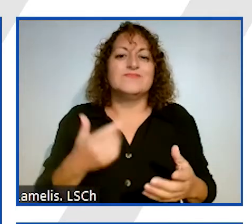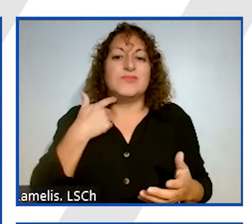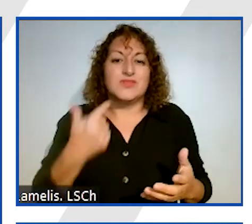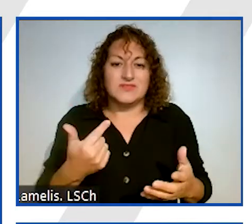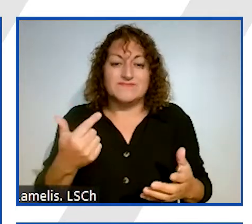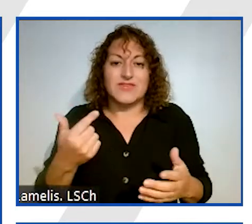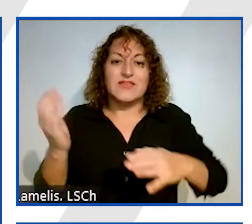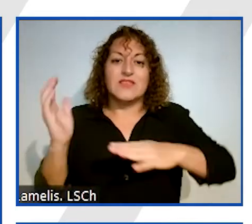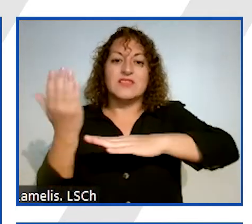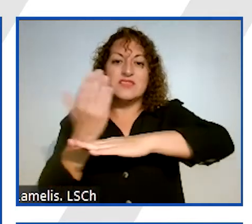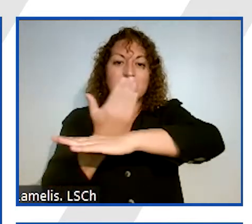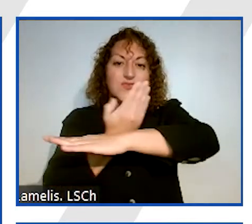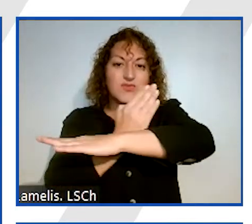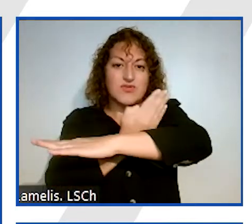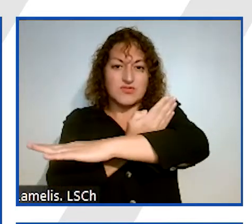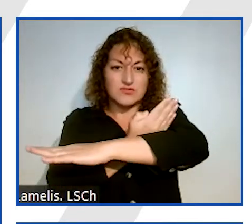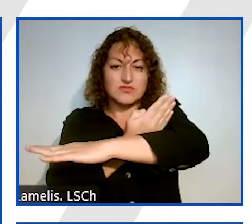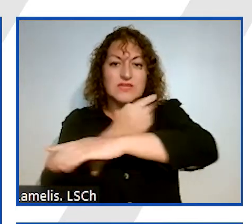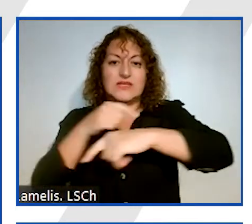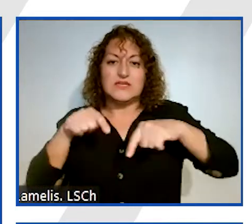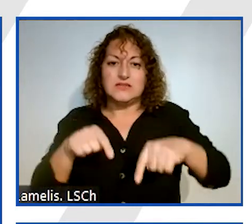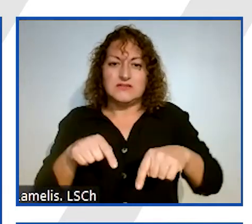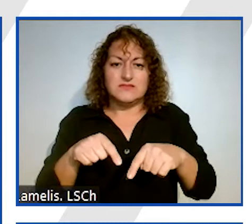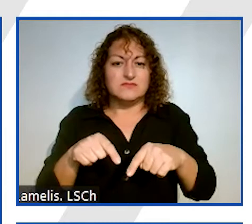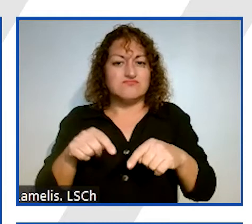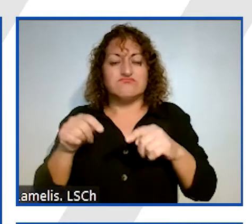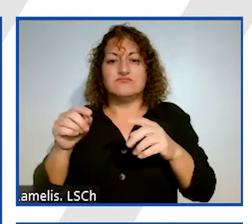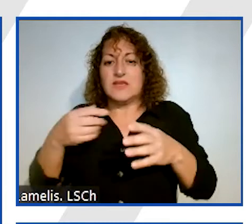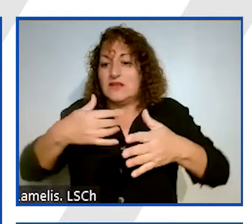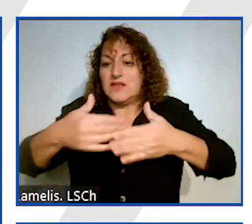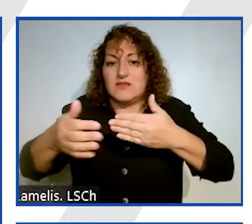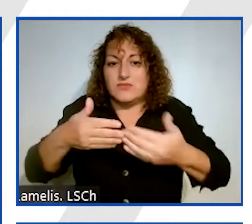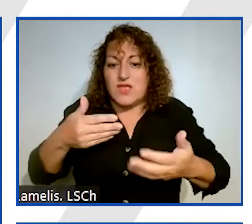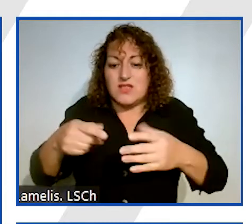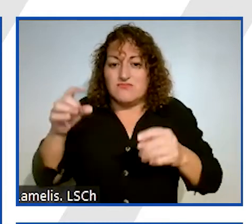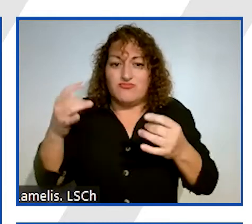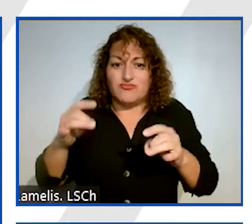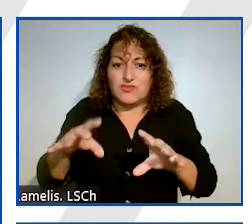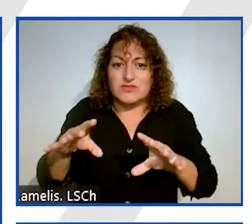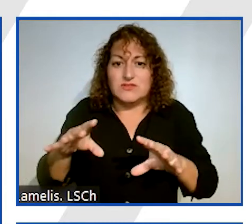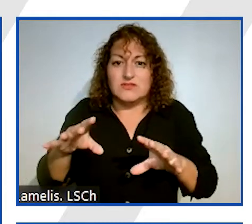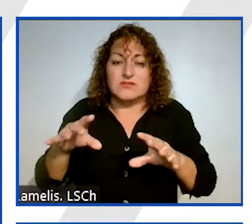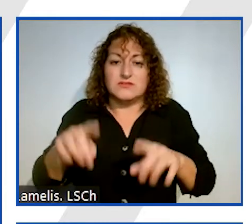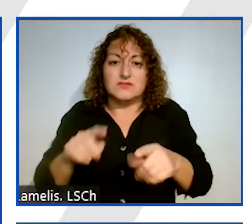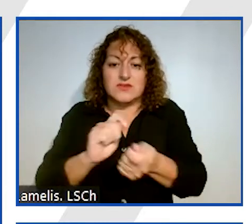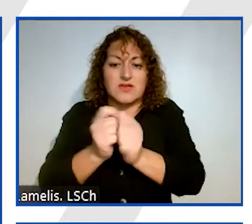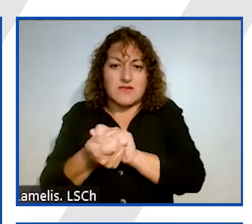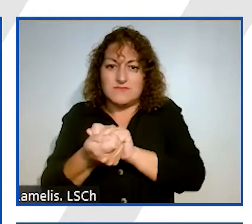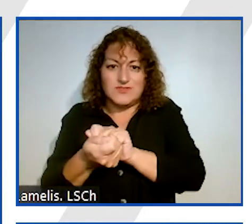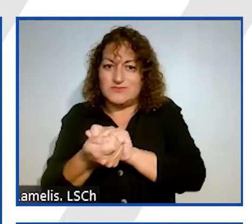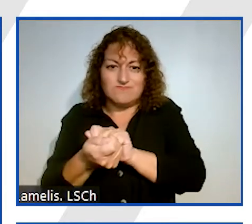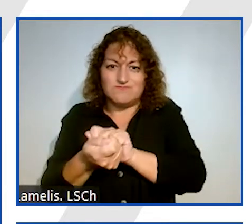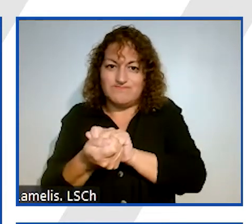un modelo exitoso que probó la naturaleza hace un montón de tiempo y no ha tenido la necesidad de cambiarlo. Por lo tanto,